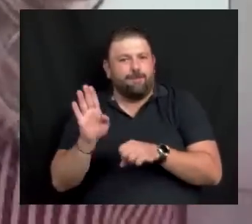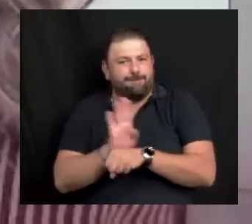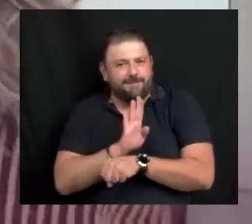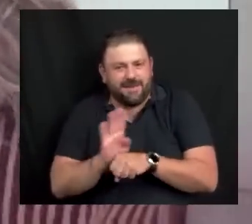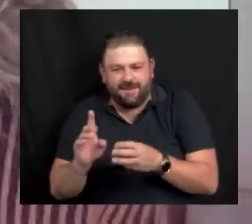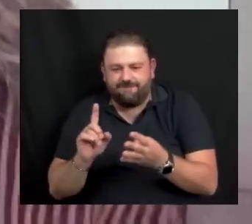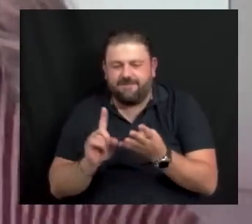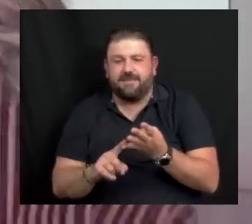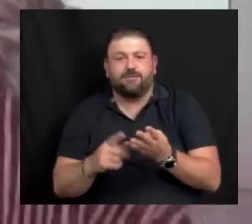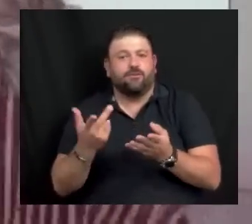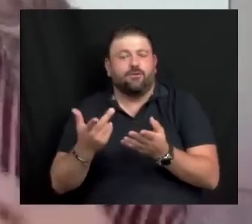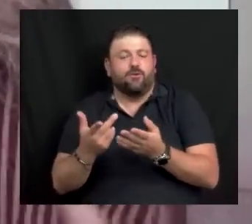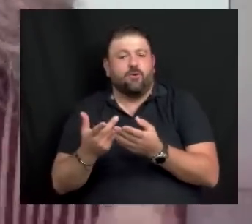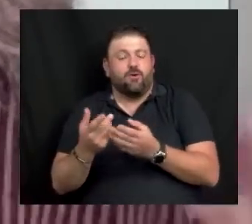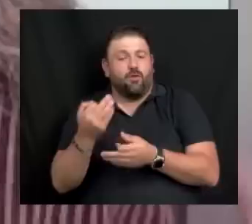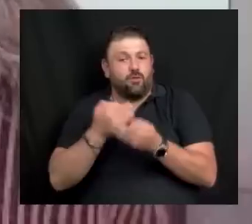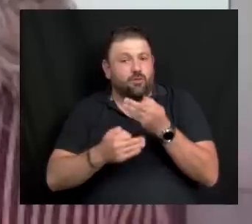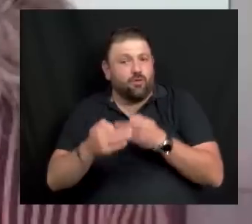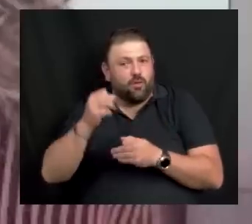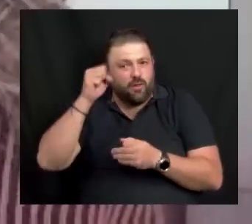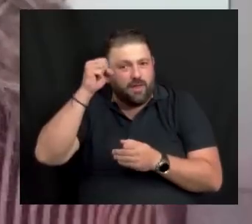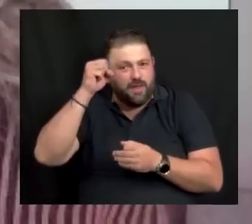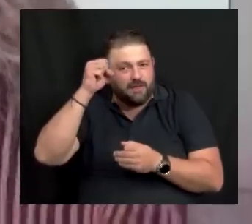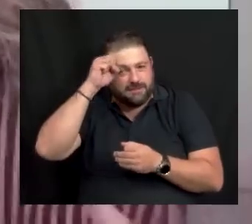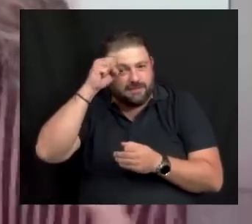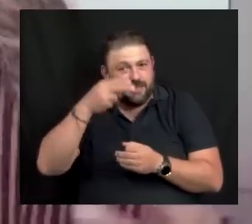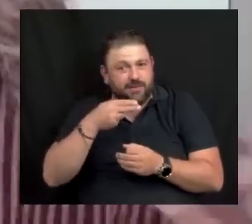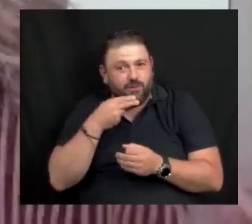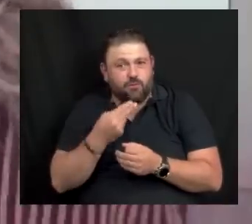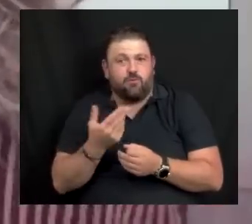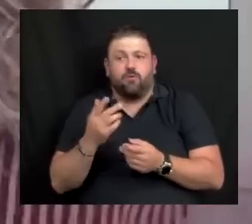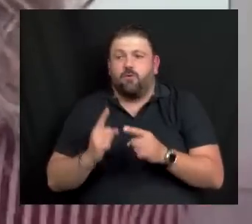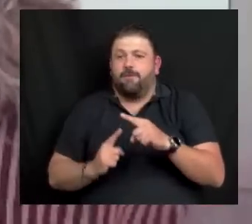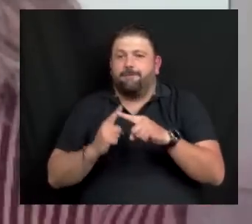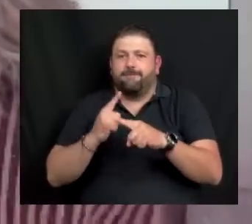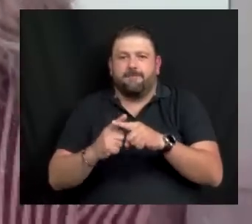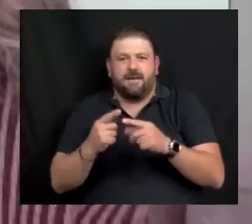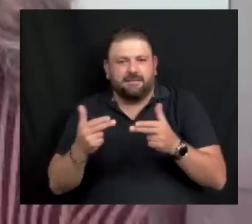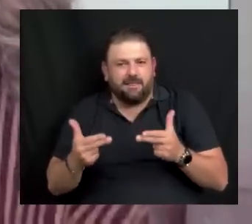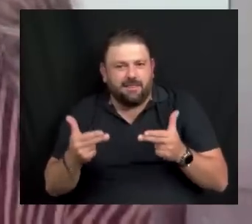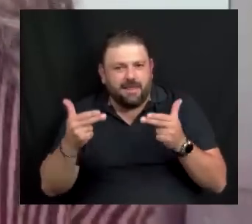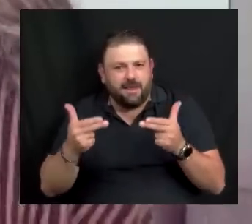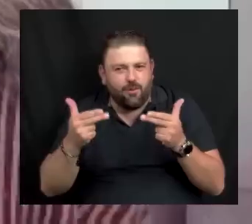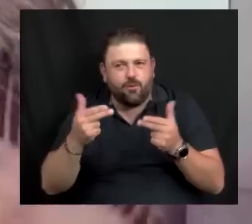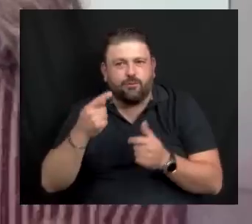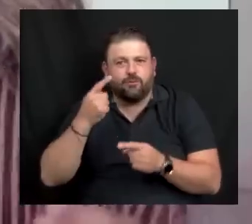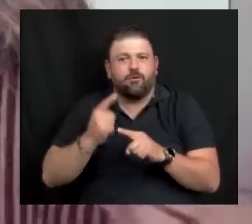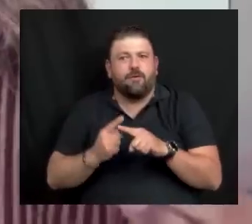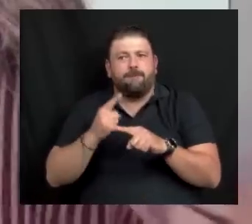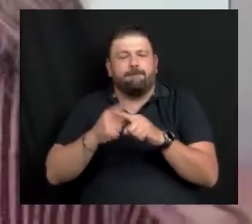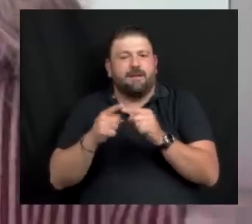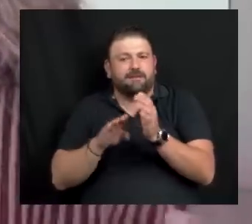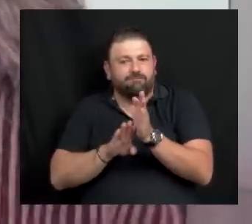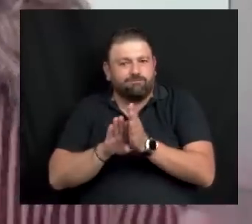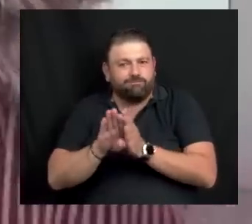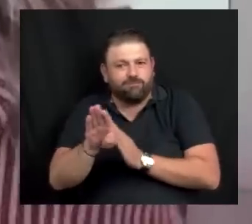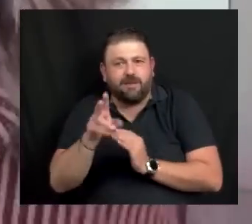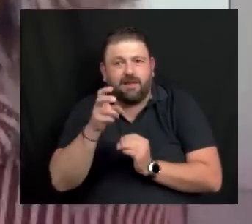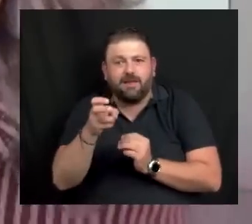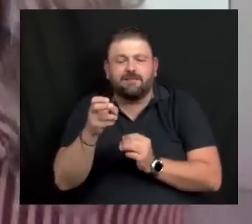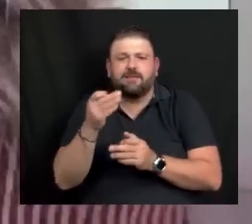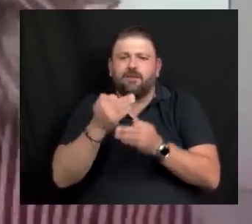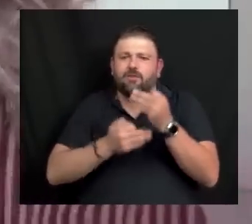sus beneficios y aparte el negocio, la parte del crecimiento, la parte donde dices